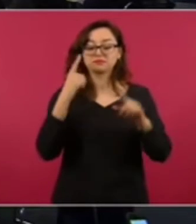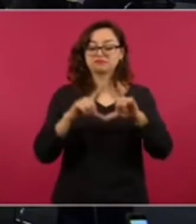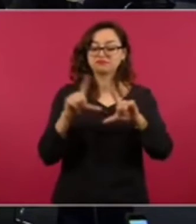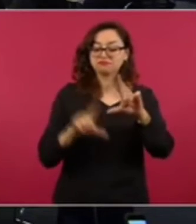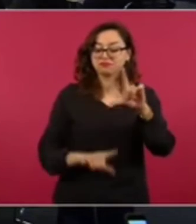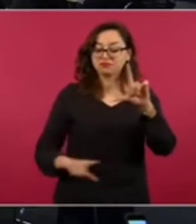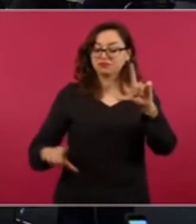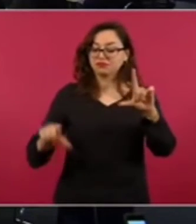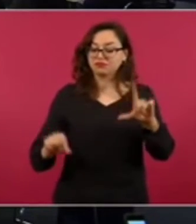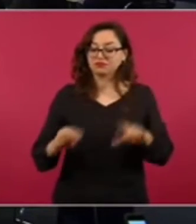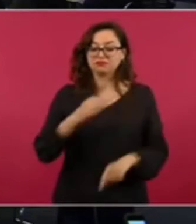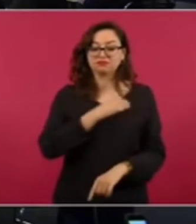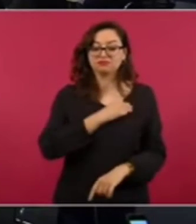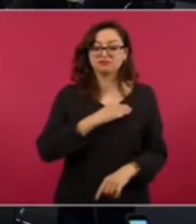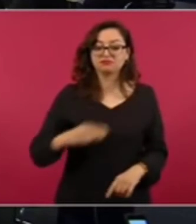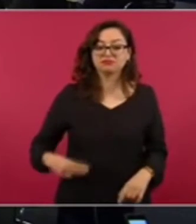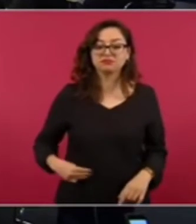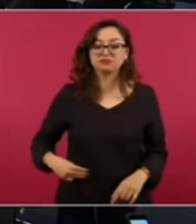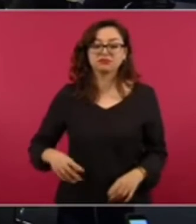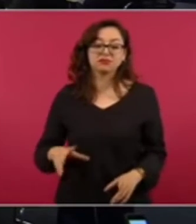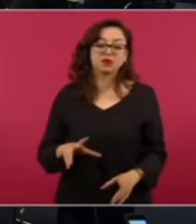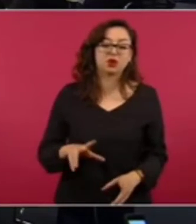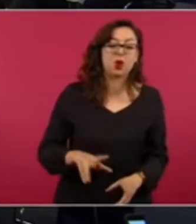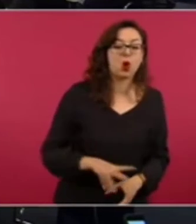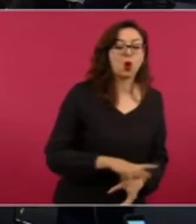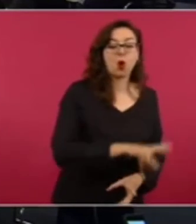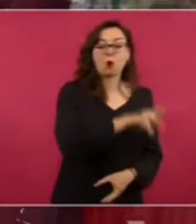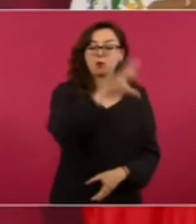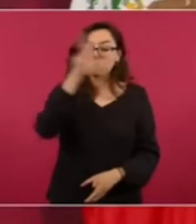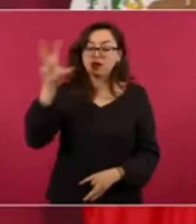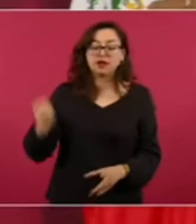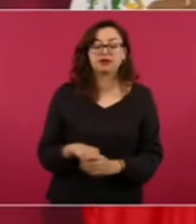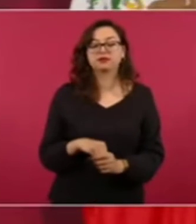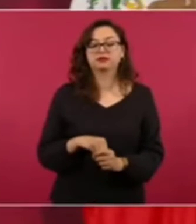de México, que no tenga un plan